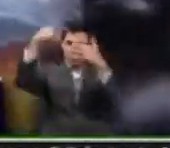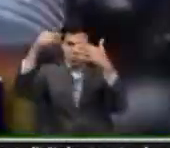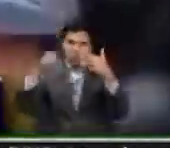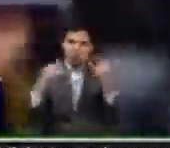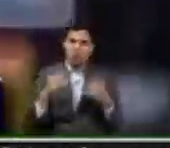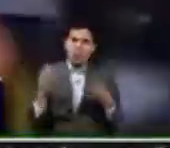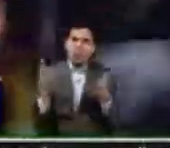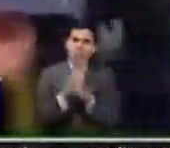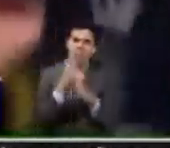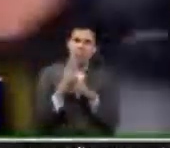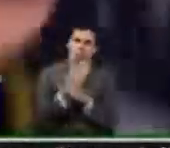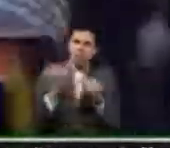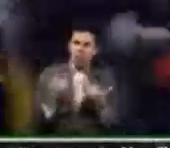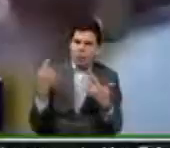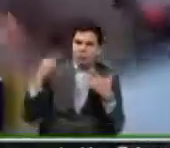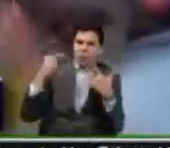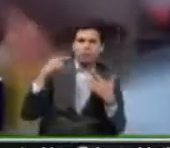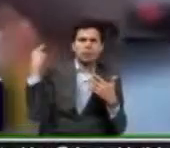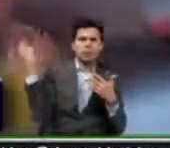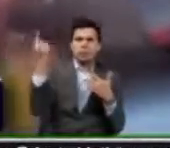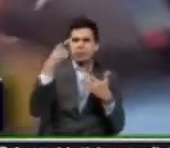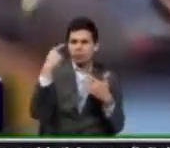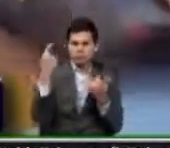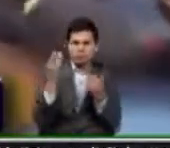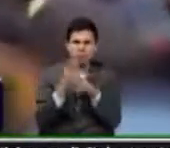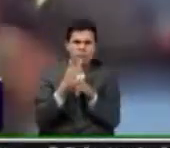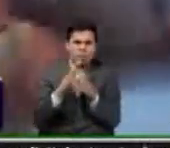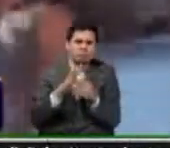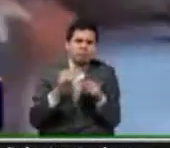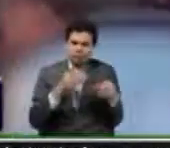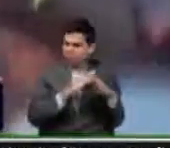en los últimos días los operativos que pretenden recuperar el espacio público en nuestra ciudad.